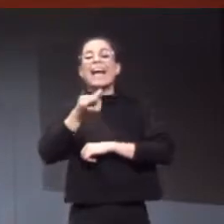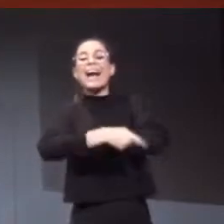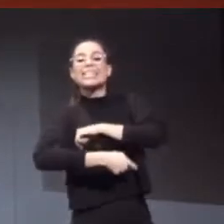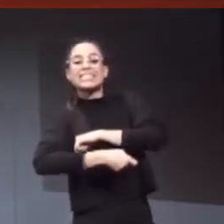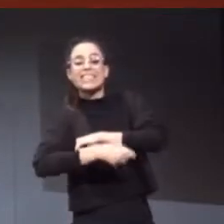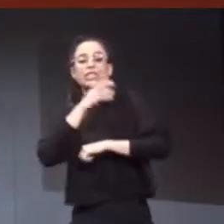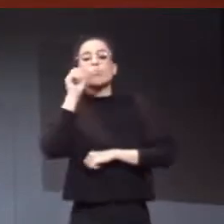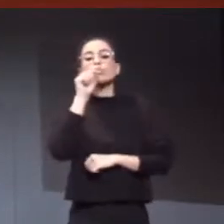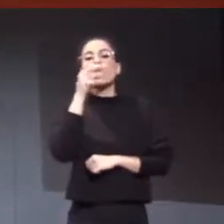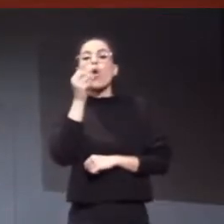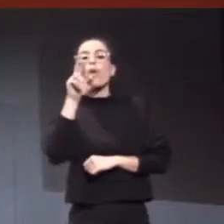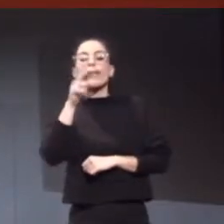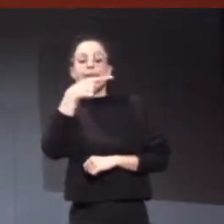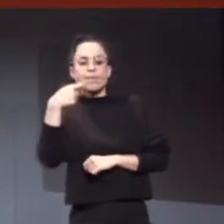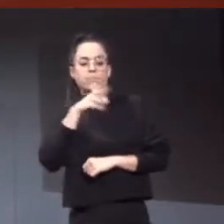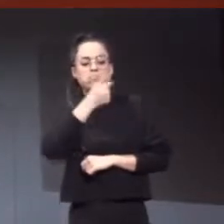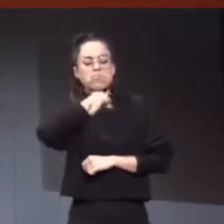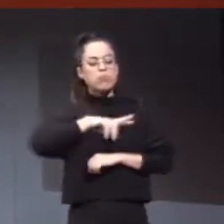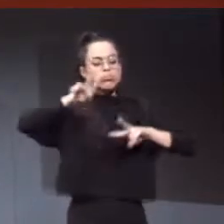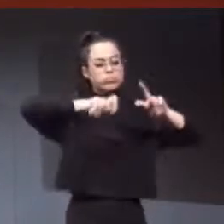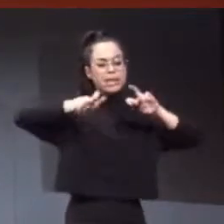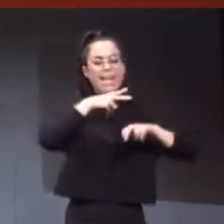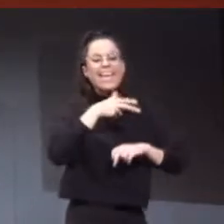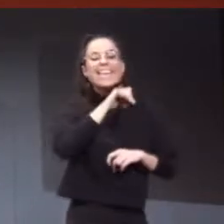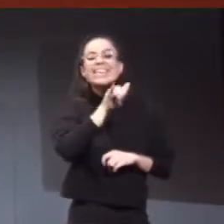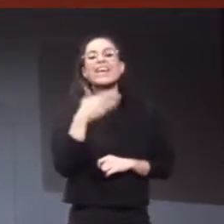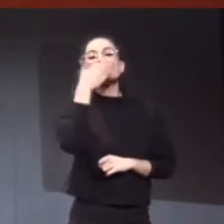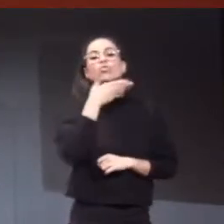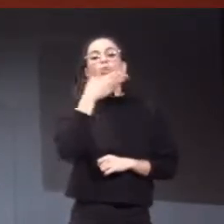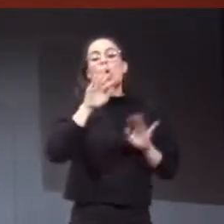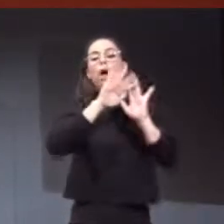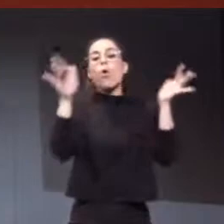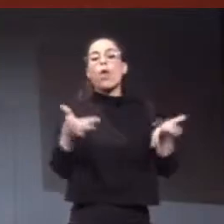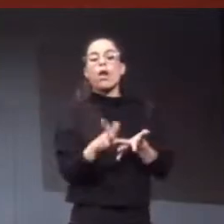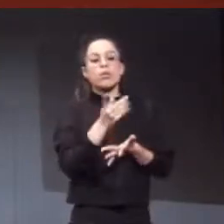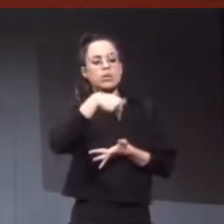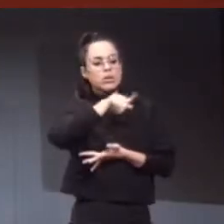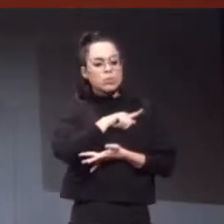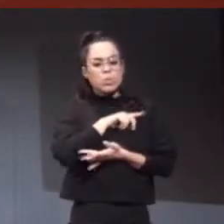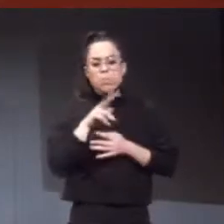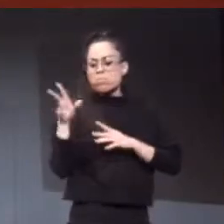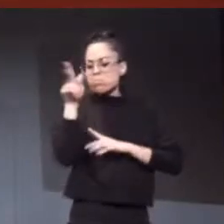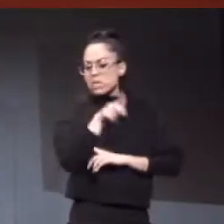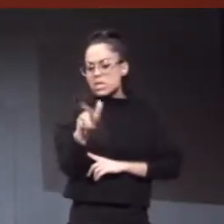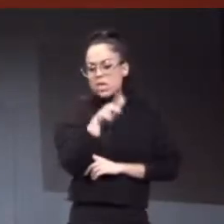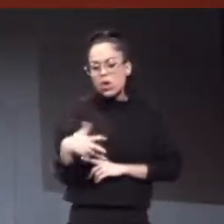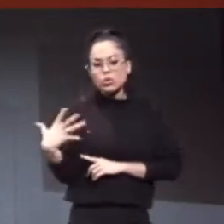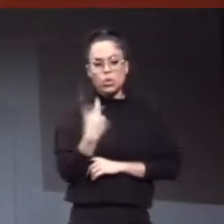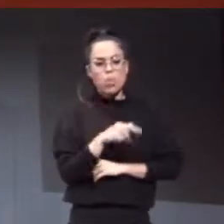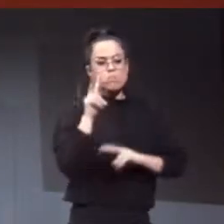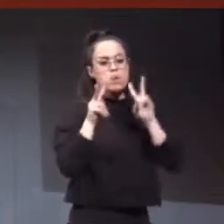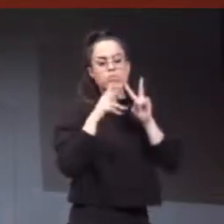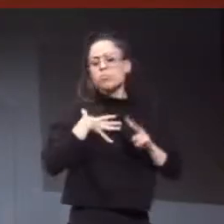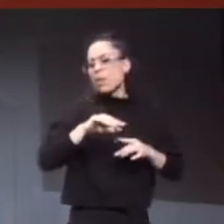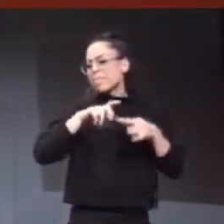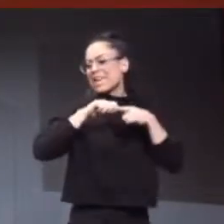www.vitoria-medio-gasteiz.org. Busquen ahí EI Escola Online y tendrán a su disposición los vídeos y, como decimos, el resto de materiales